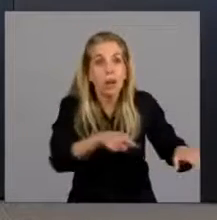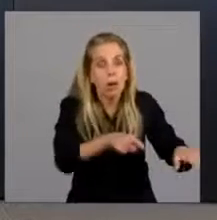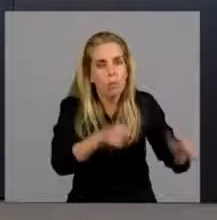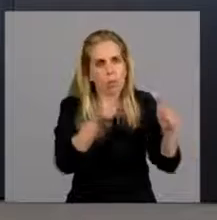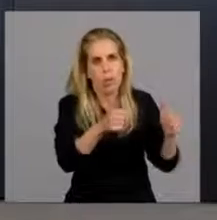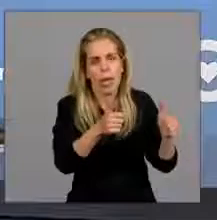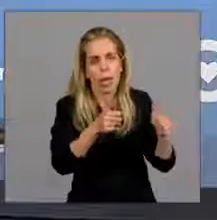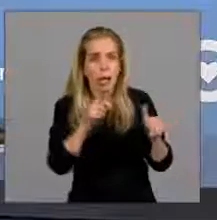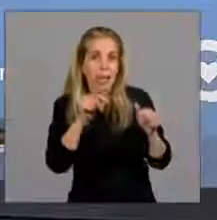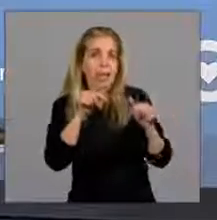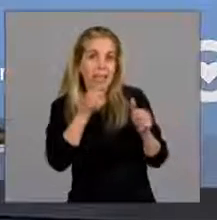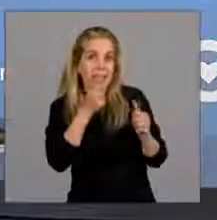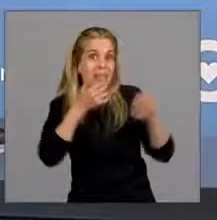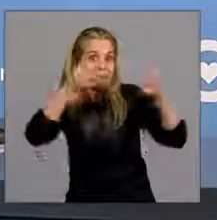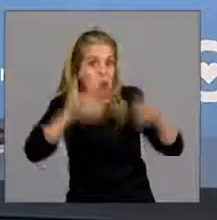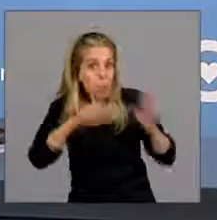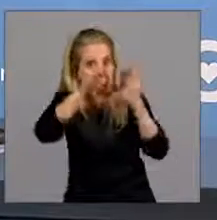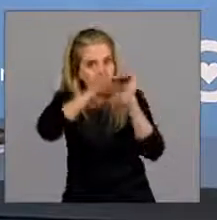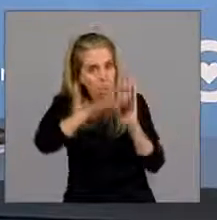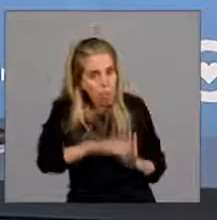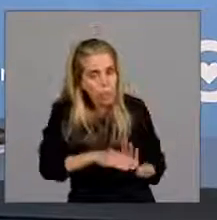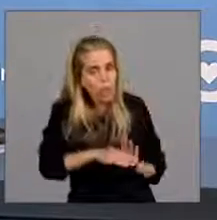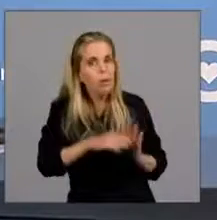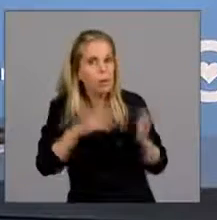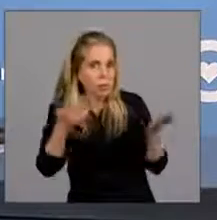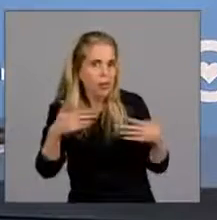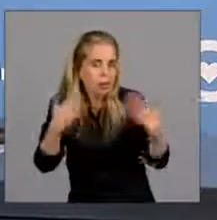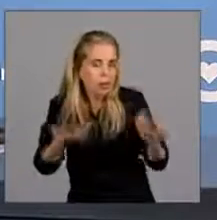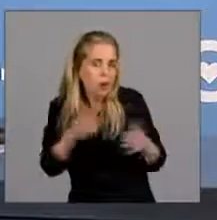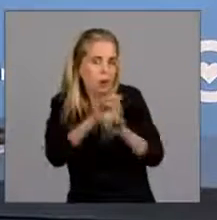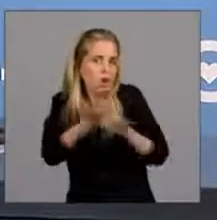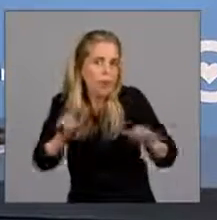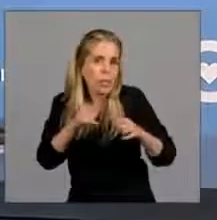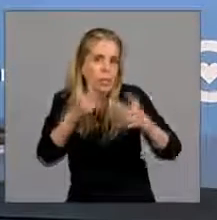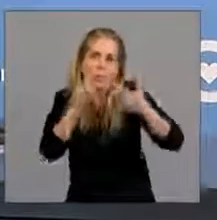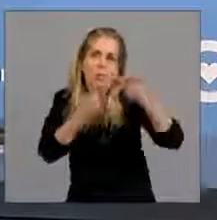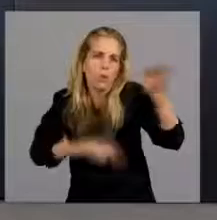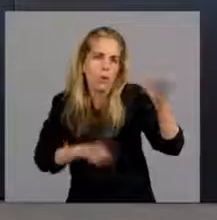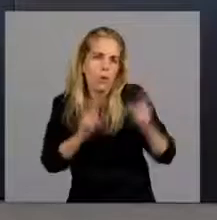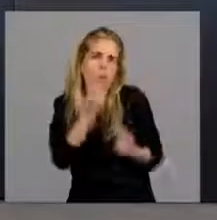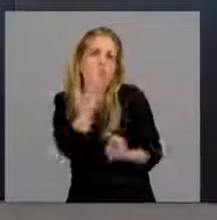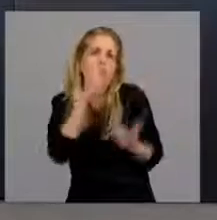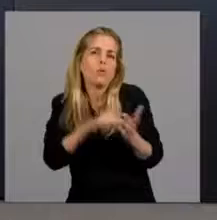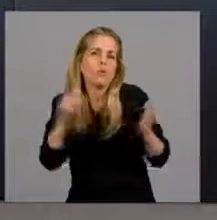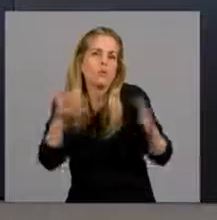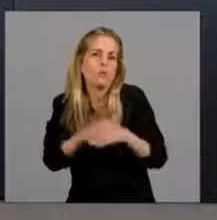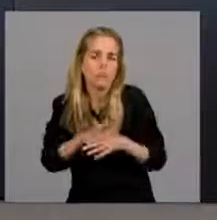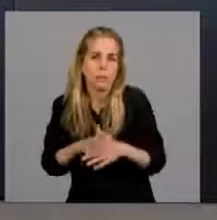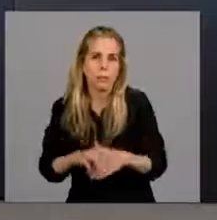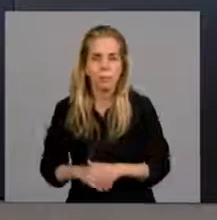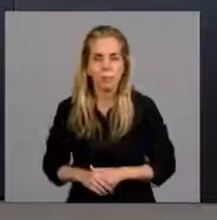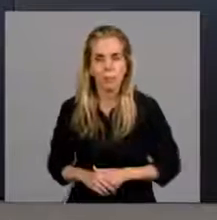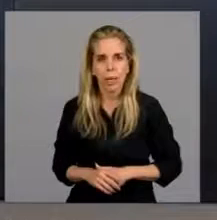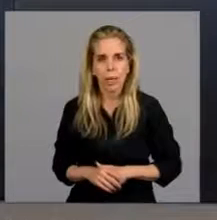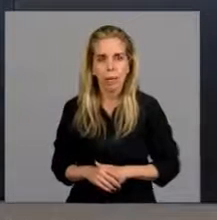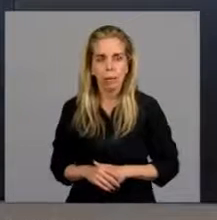las actividades. Entonces, como te digo, es una combinación de datos más que uno en particular.